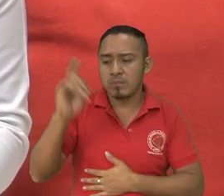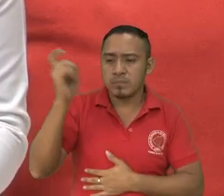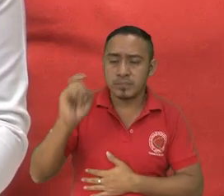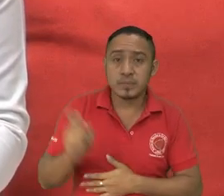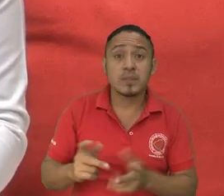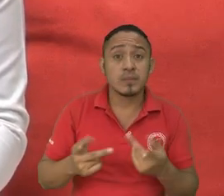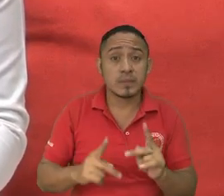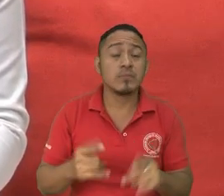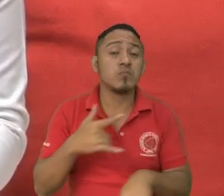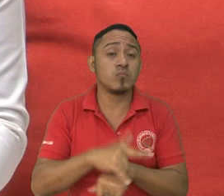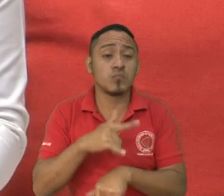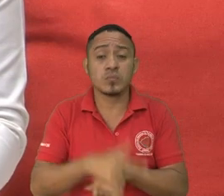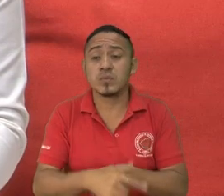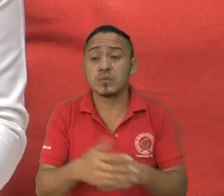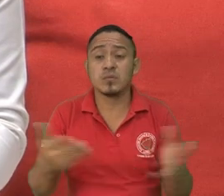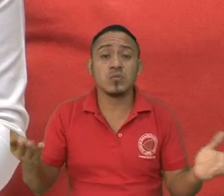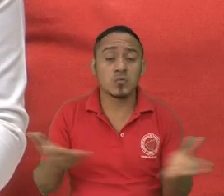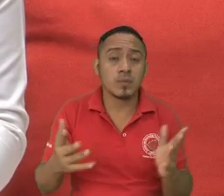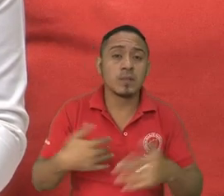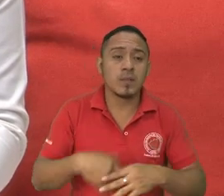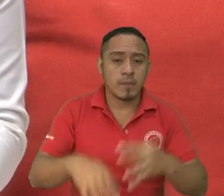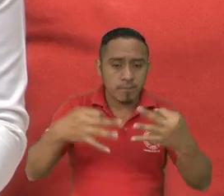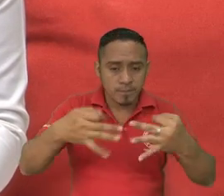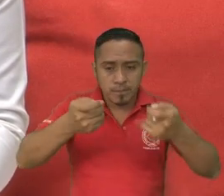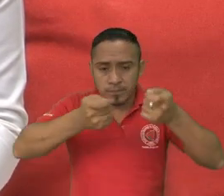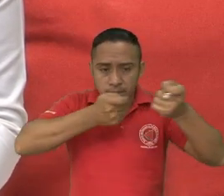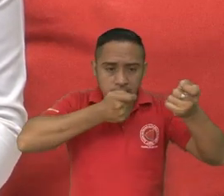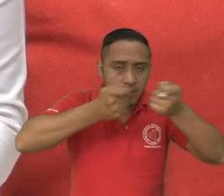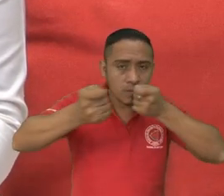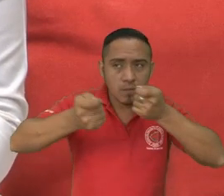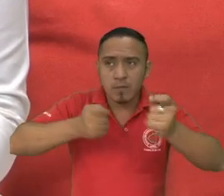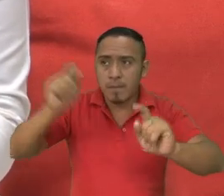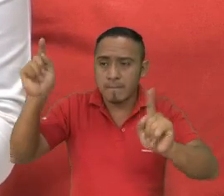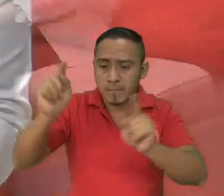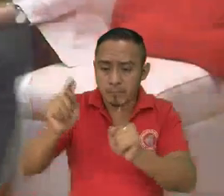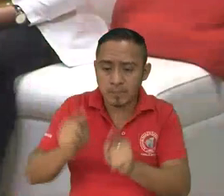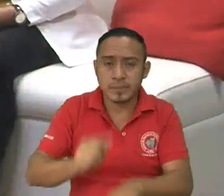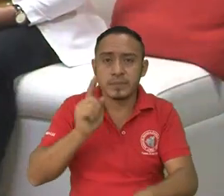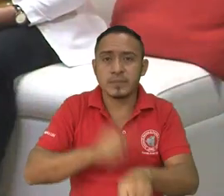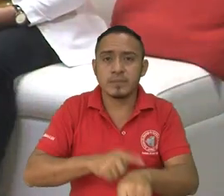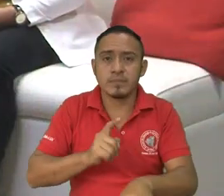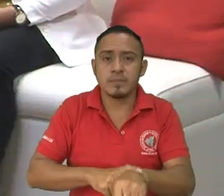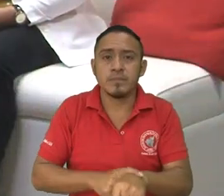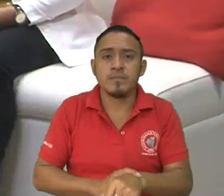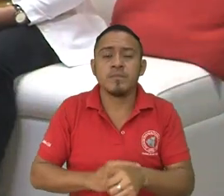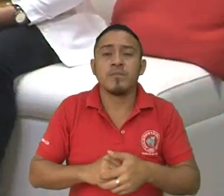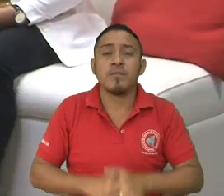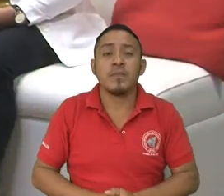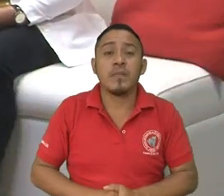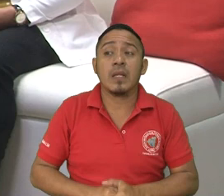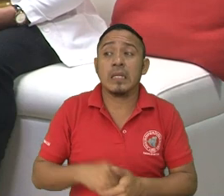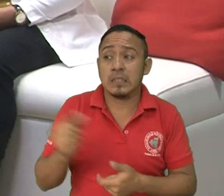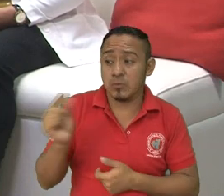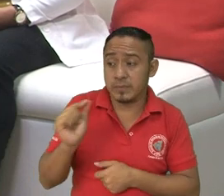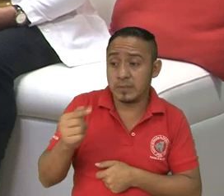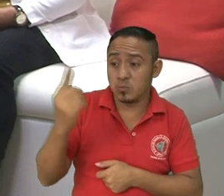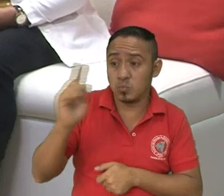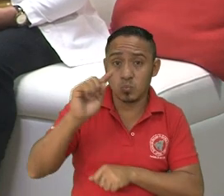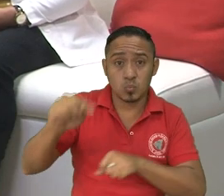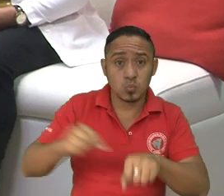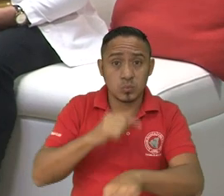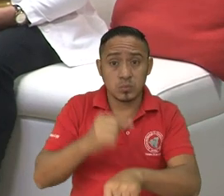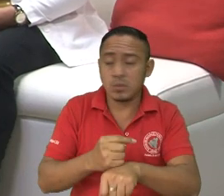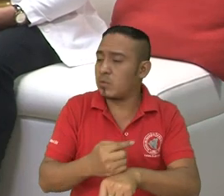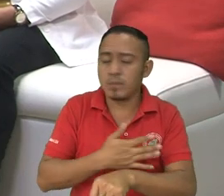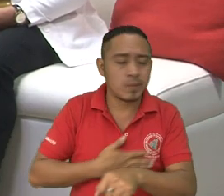pero hay que buscar la manera de cómo tratar de controlarlo. Disminuir el tiempo. Disminuir el tiempo. Si te lo prestaba una hora, te lo voy a